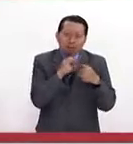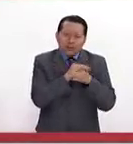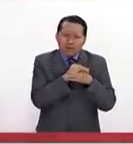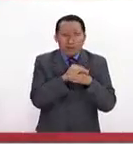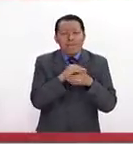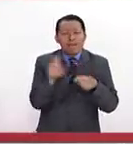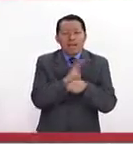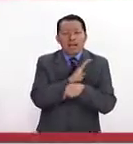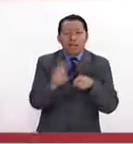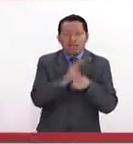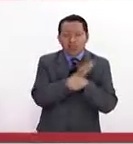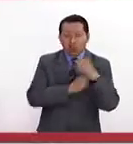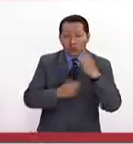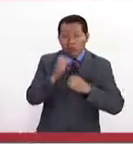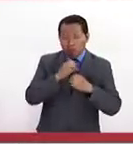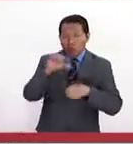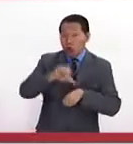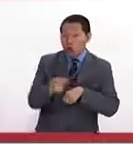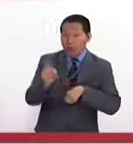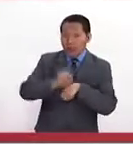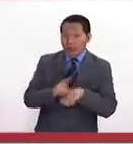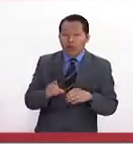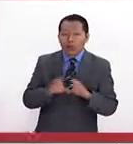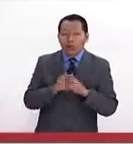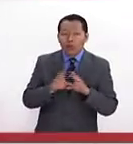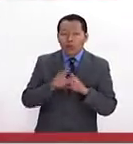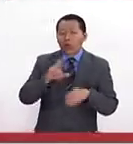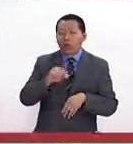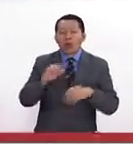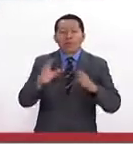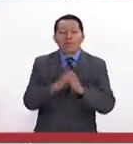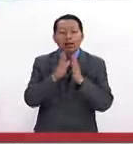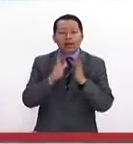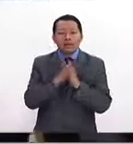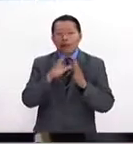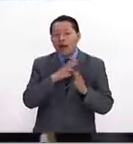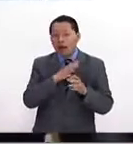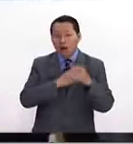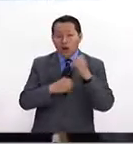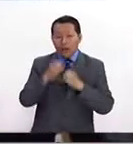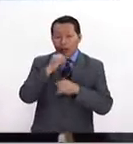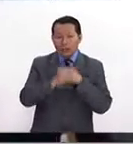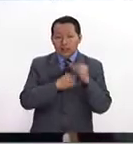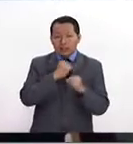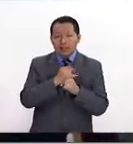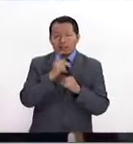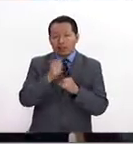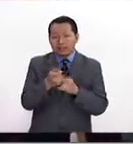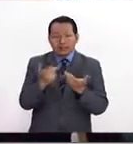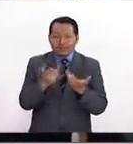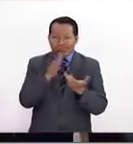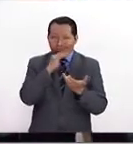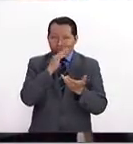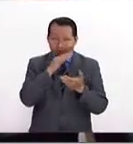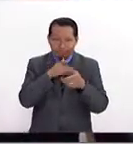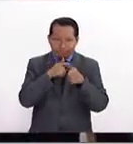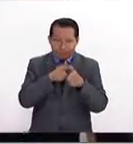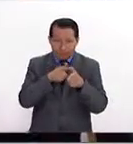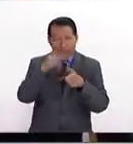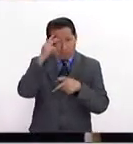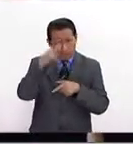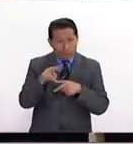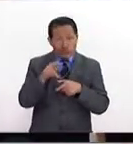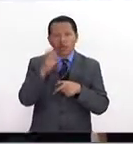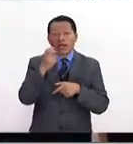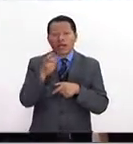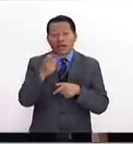comercio. Hoy en día quien no esté partícipe del comercio internacional pues está fuera de la jugada. Claro. México